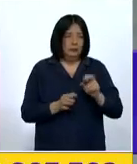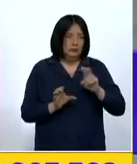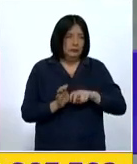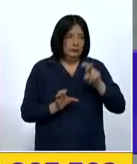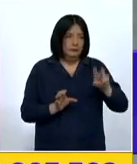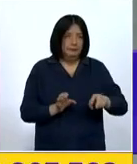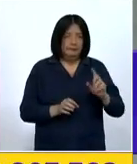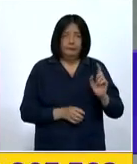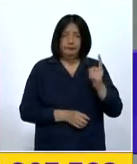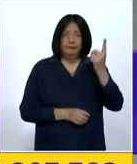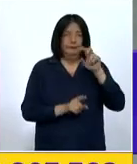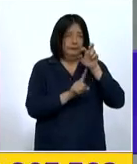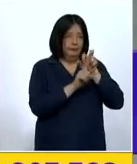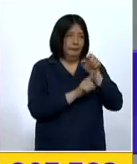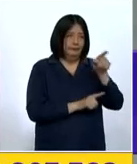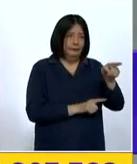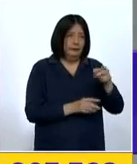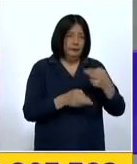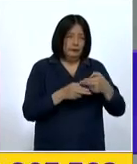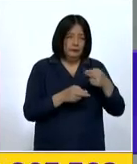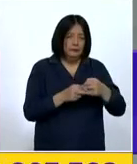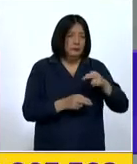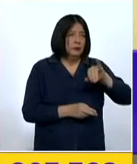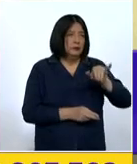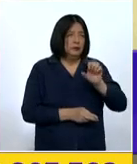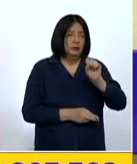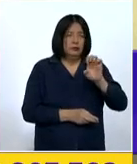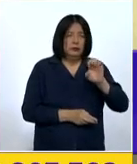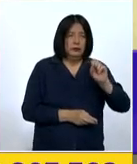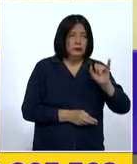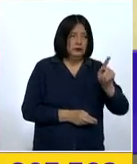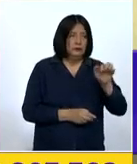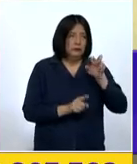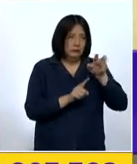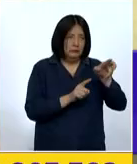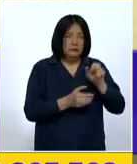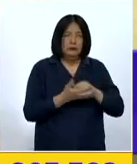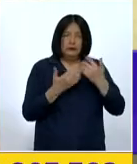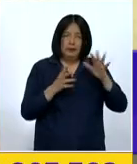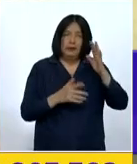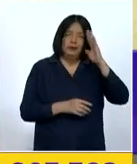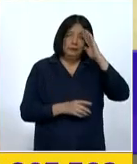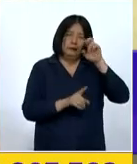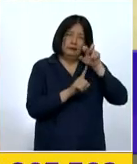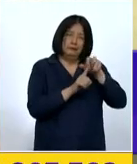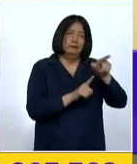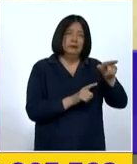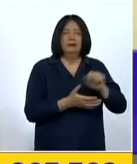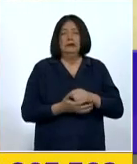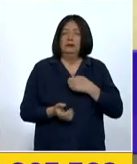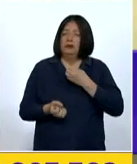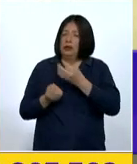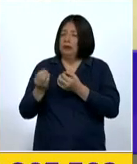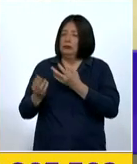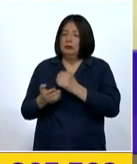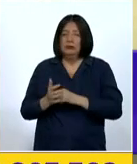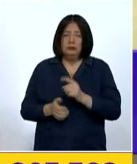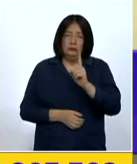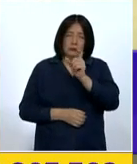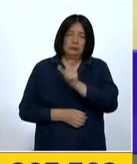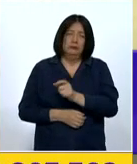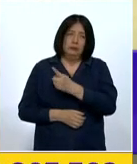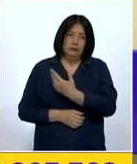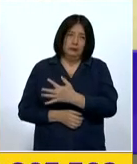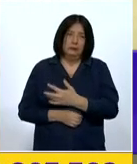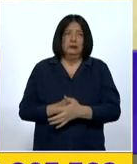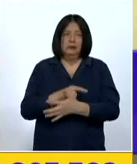el primero que se puede ver en la pantalla es Josecito, así identificado por la policía según el testimonio también de uno de